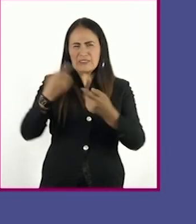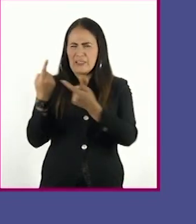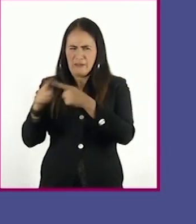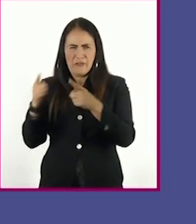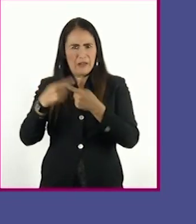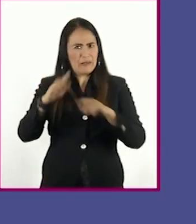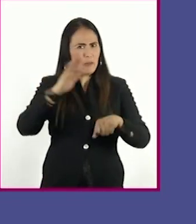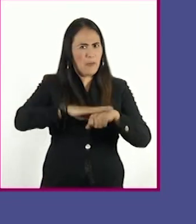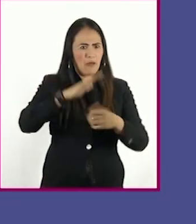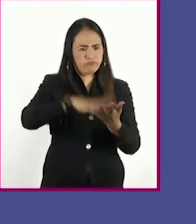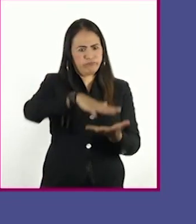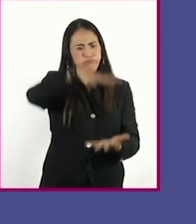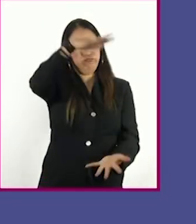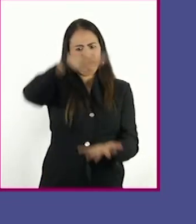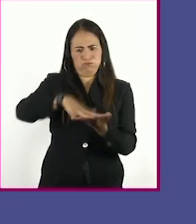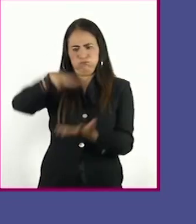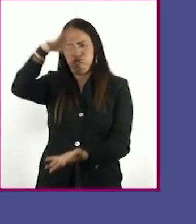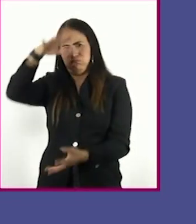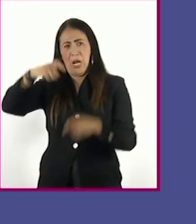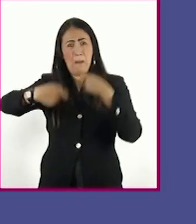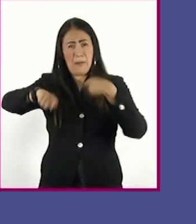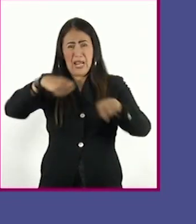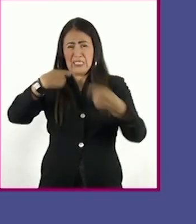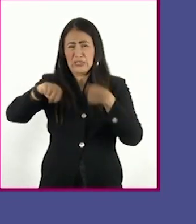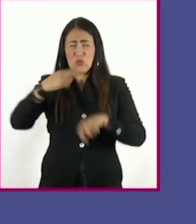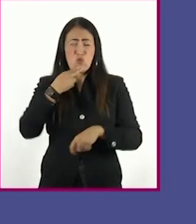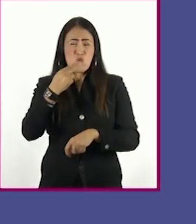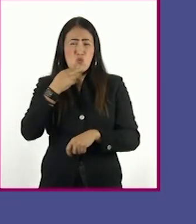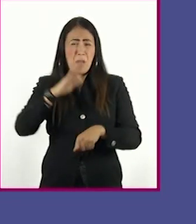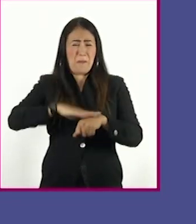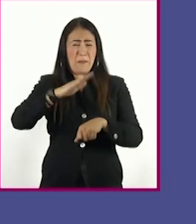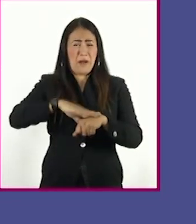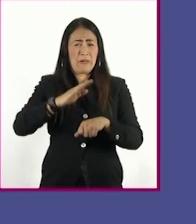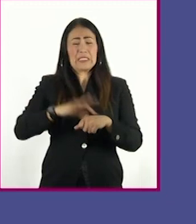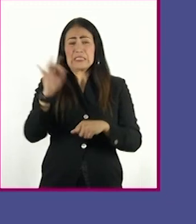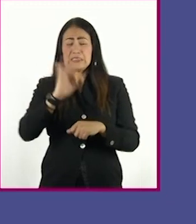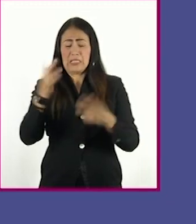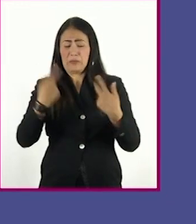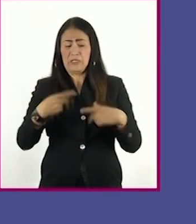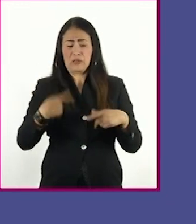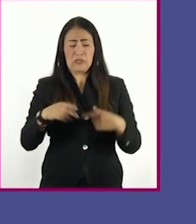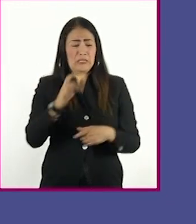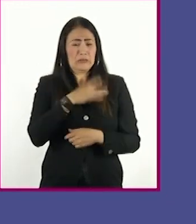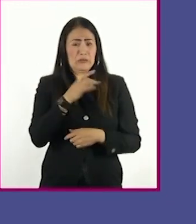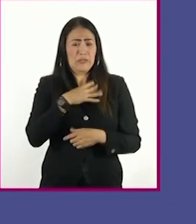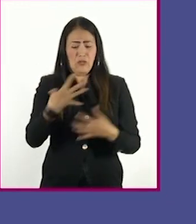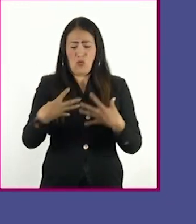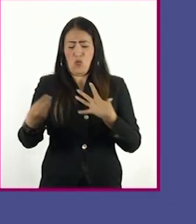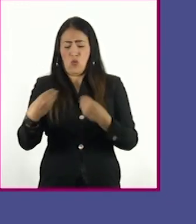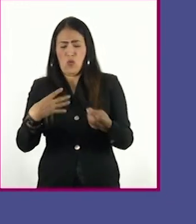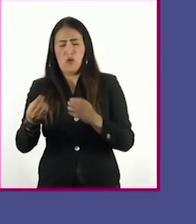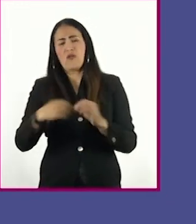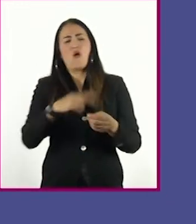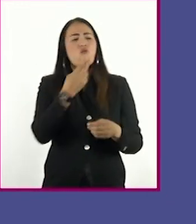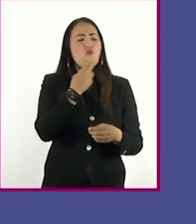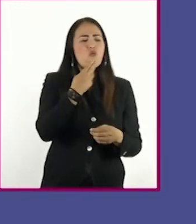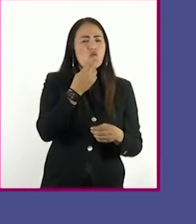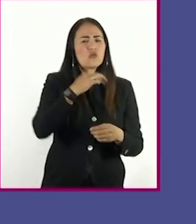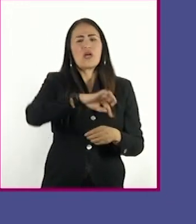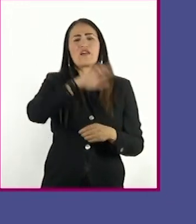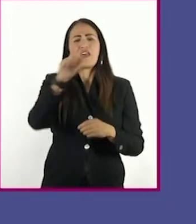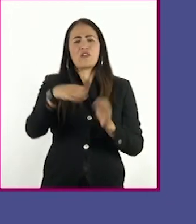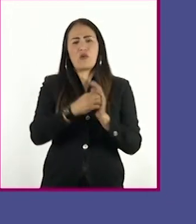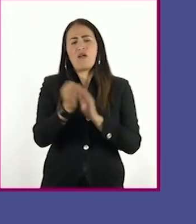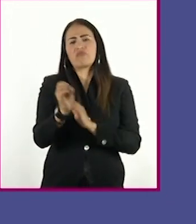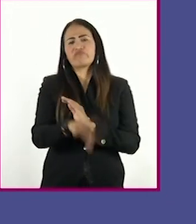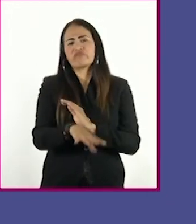la fabricación de plástico. Ante el miedo al contagio, este material de usar y tirar, que a partir de